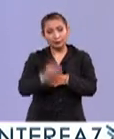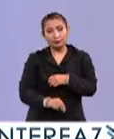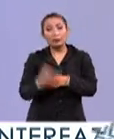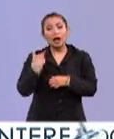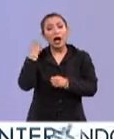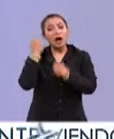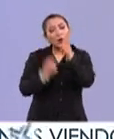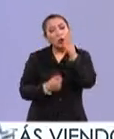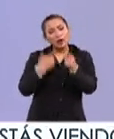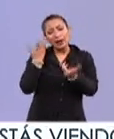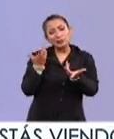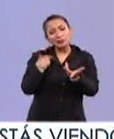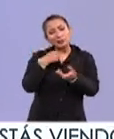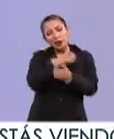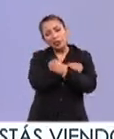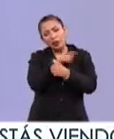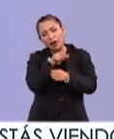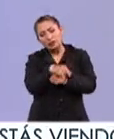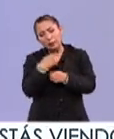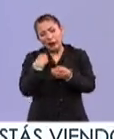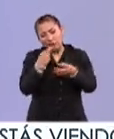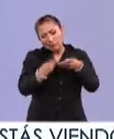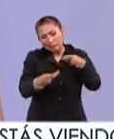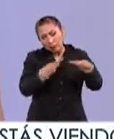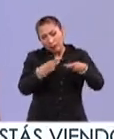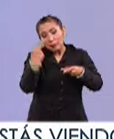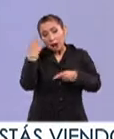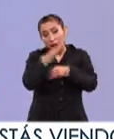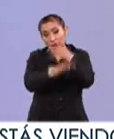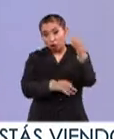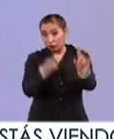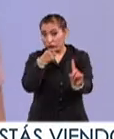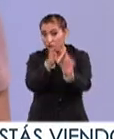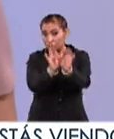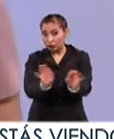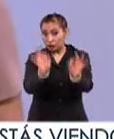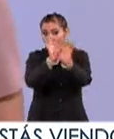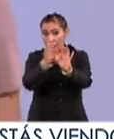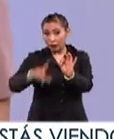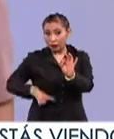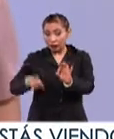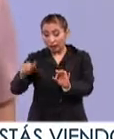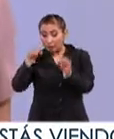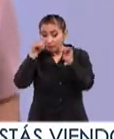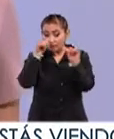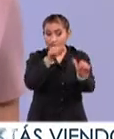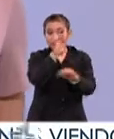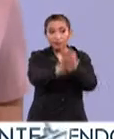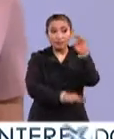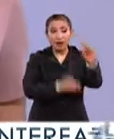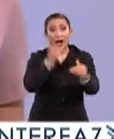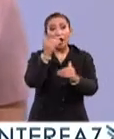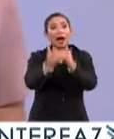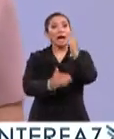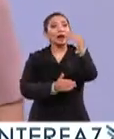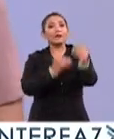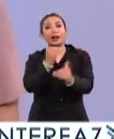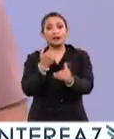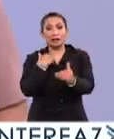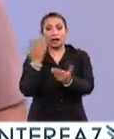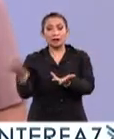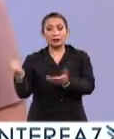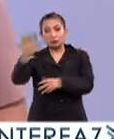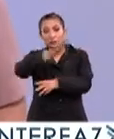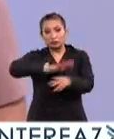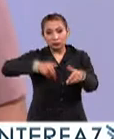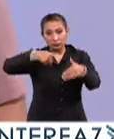medidas que han logrado colocar a la educación para todos como prioridad de las políticas públicas ha logrado grandes avances en